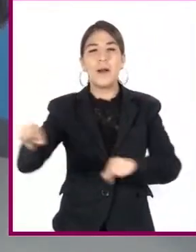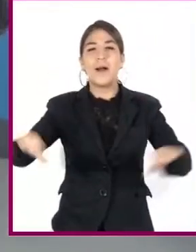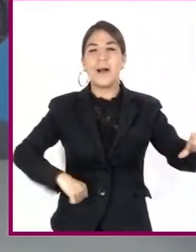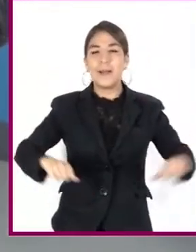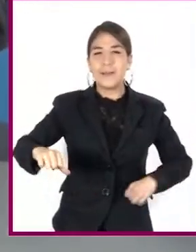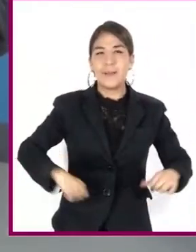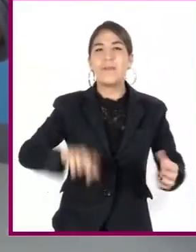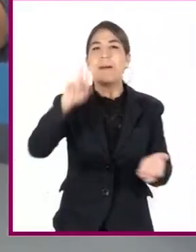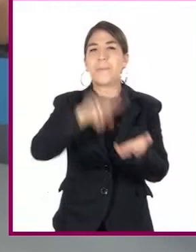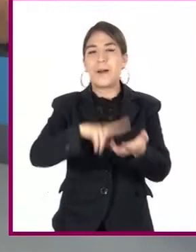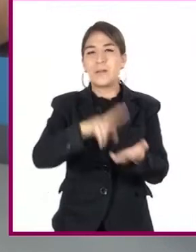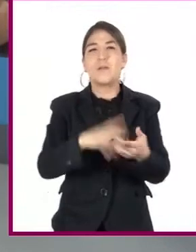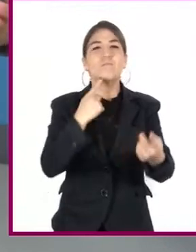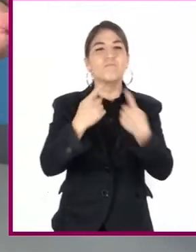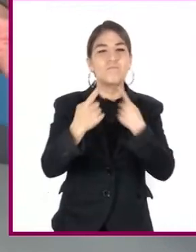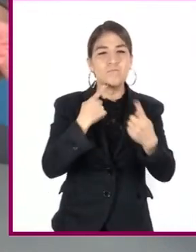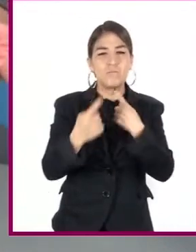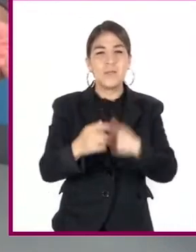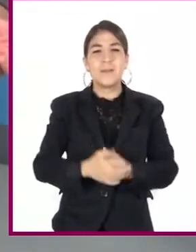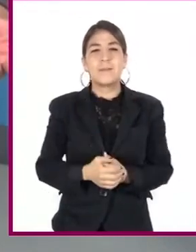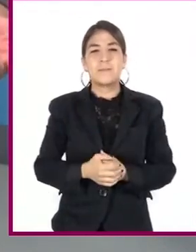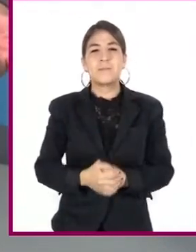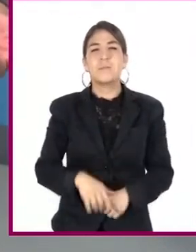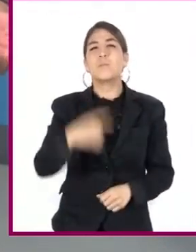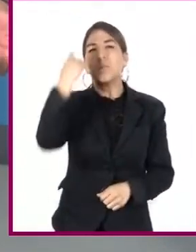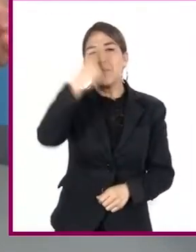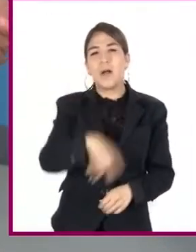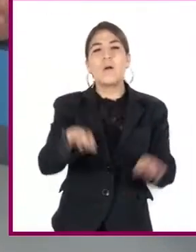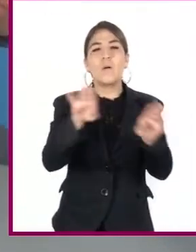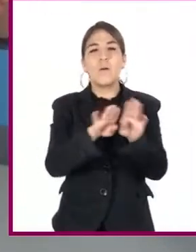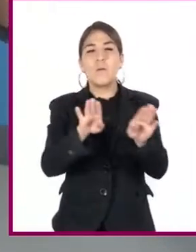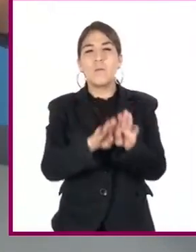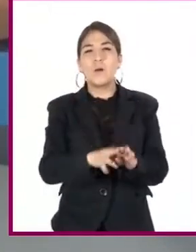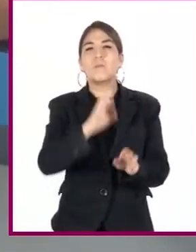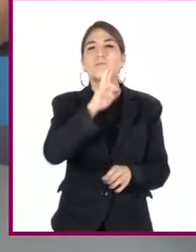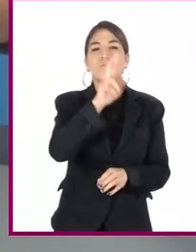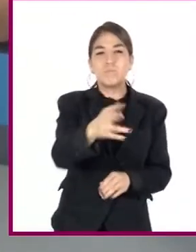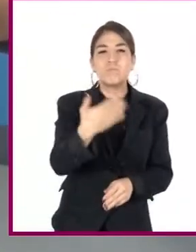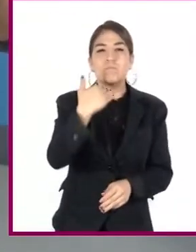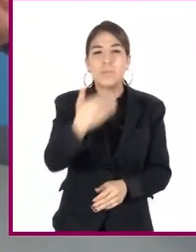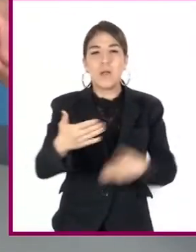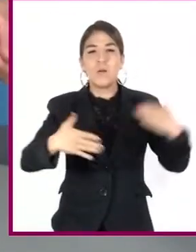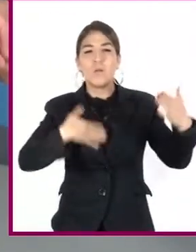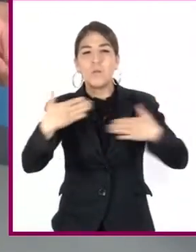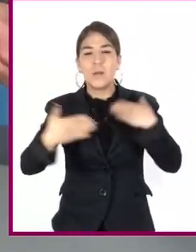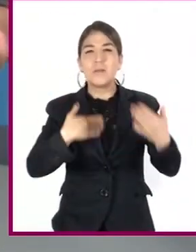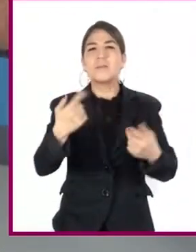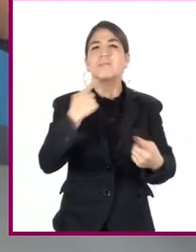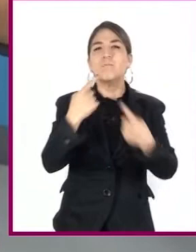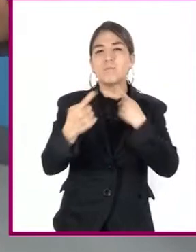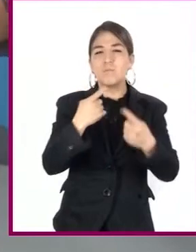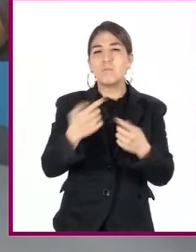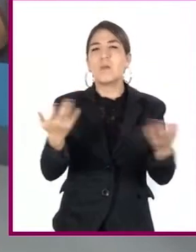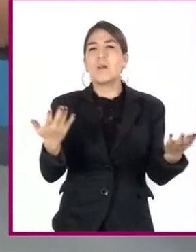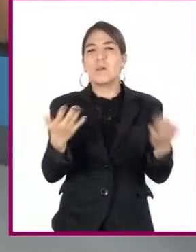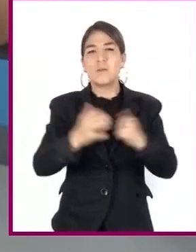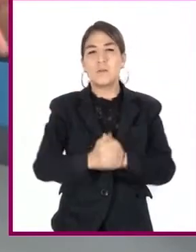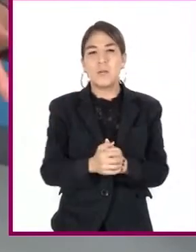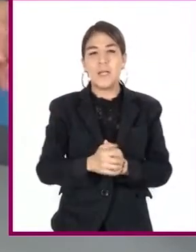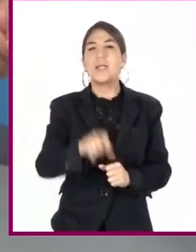valores democráticos. ¿Qué podemos hacer para garantizar que tengamos una convivencia democrática?